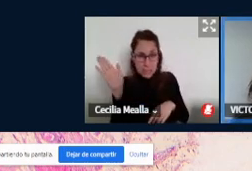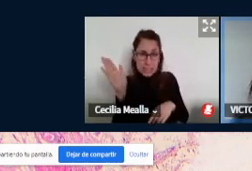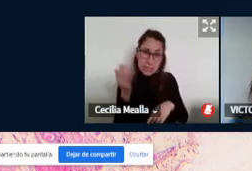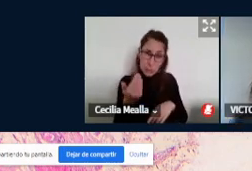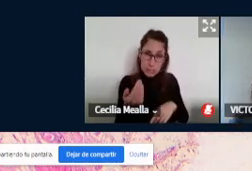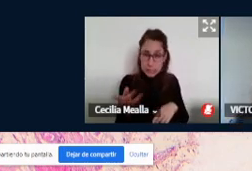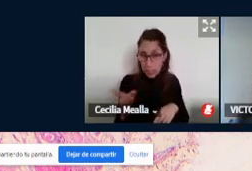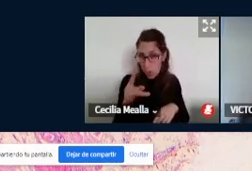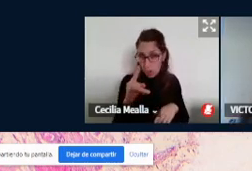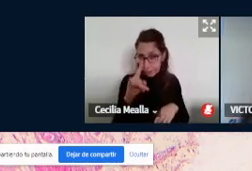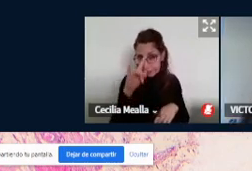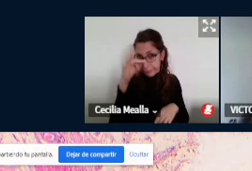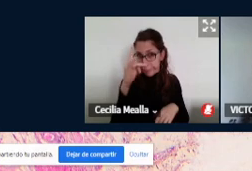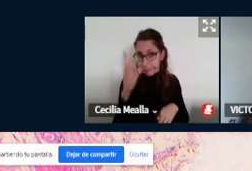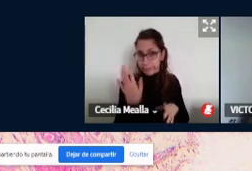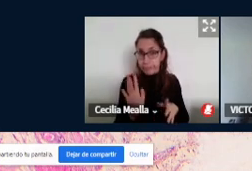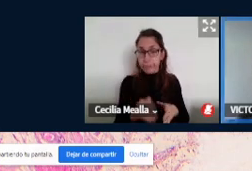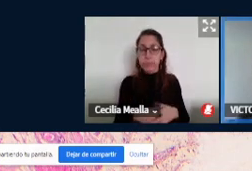ver. o nada que ver.